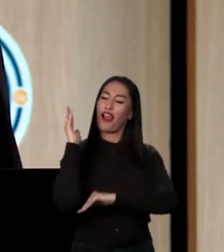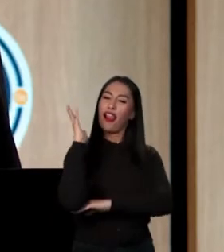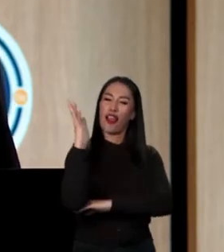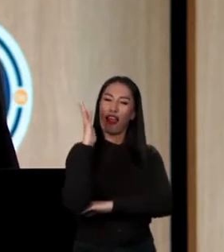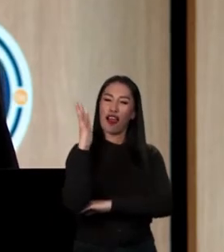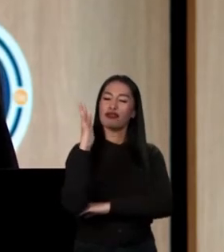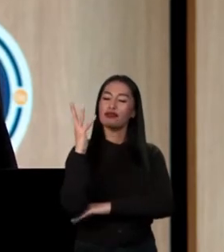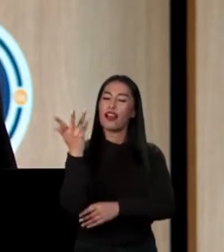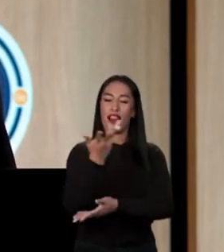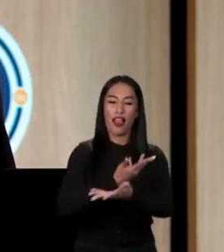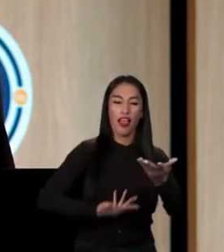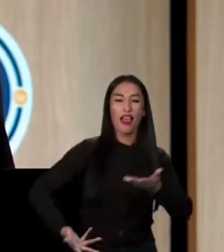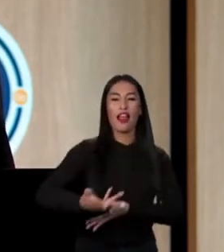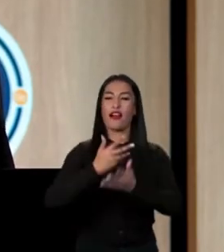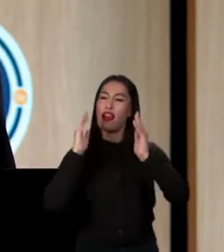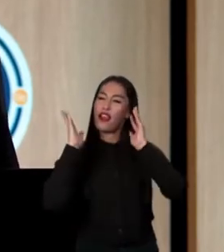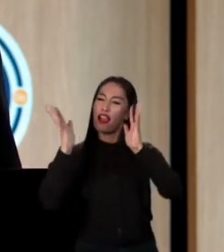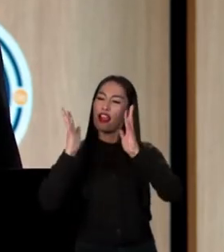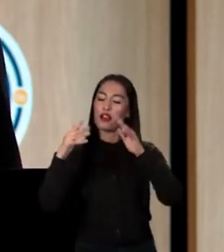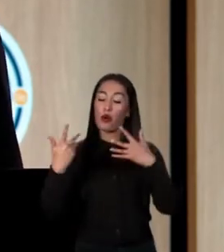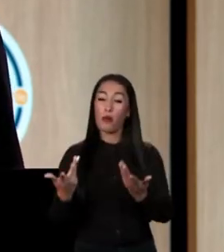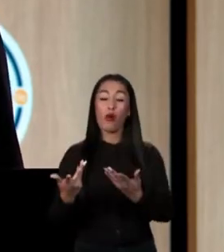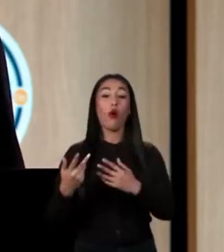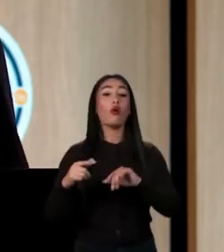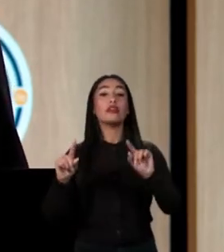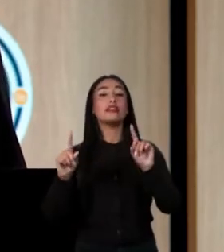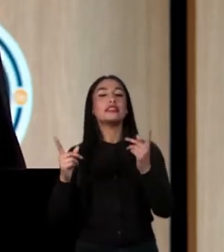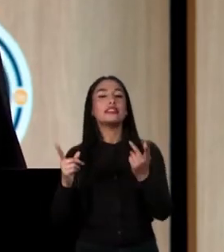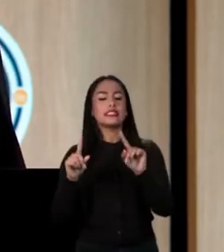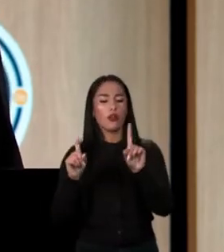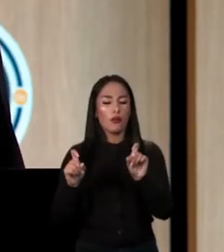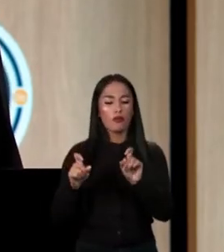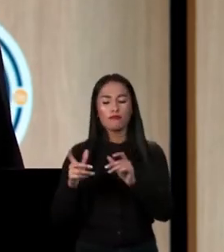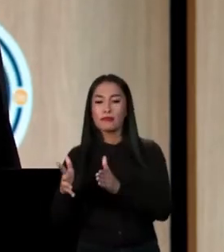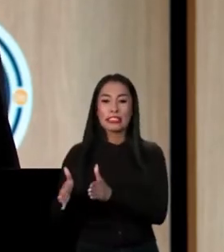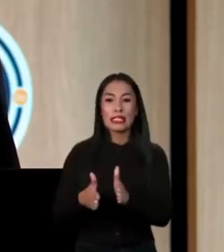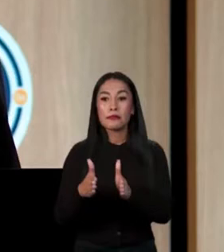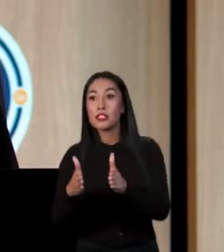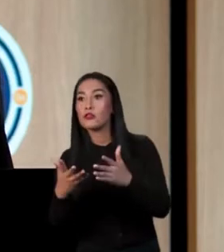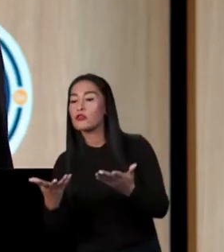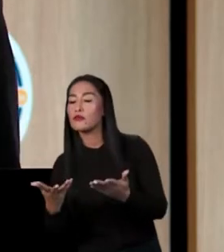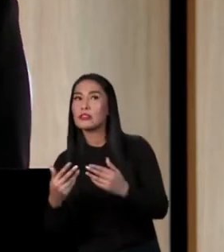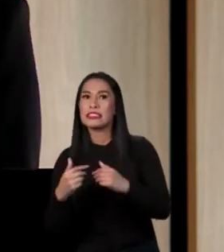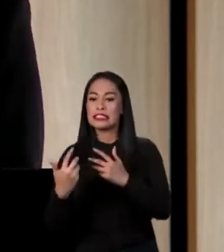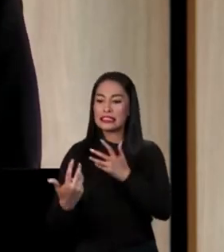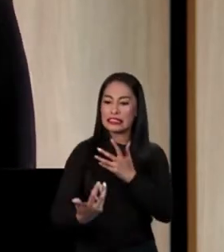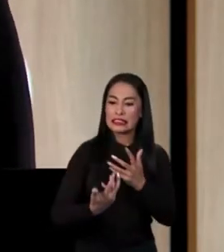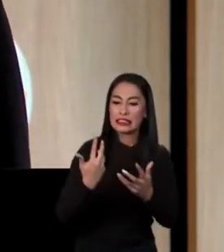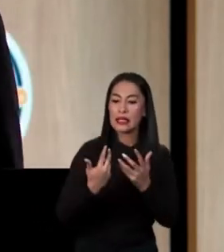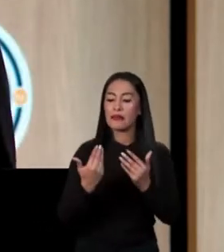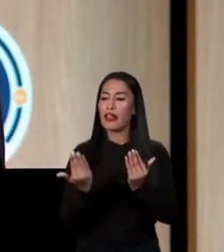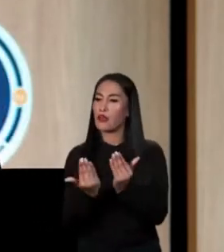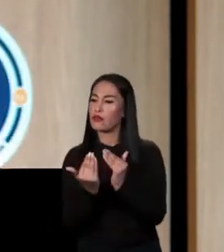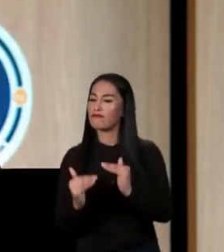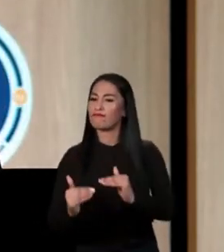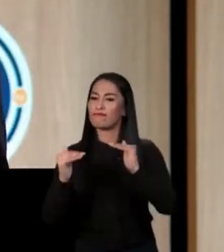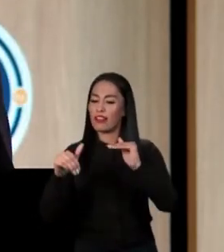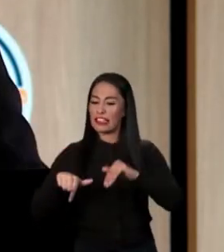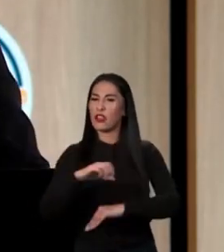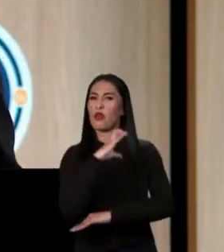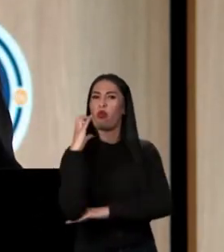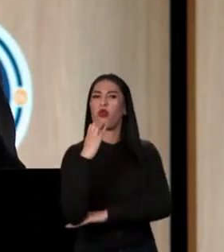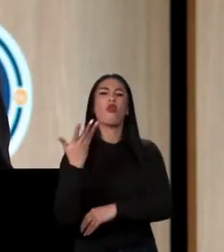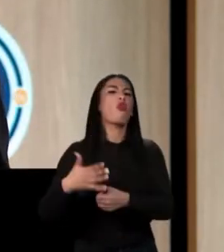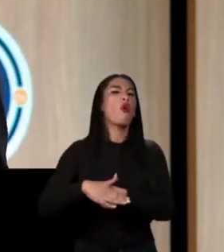principales avances y caminos por recorrer del sistema de educación superior colombiana damos la más cordial bienvenida a